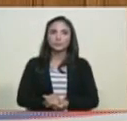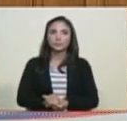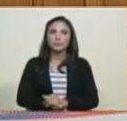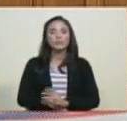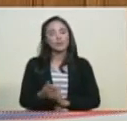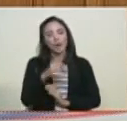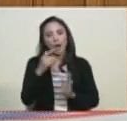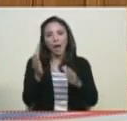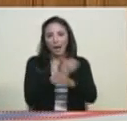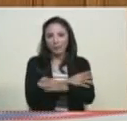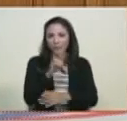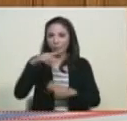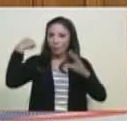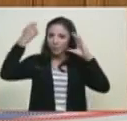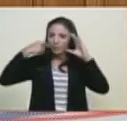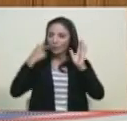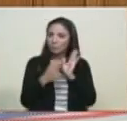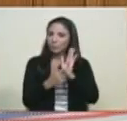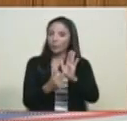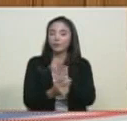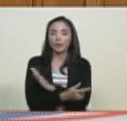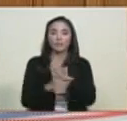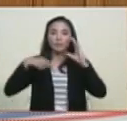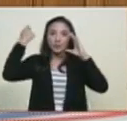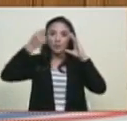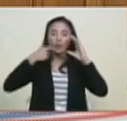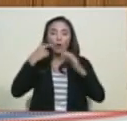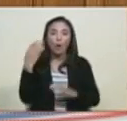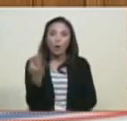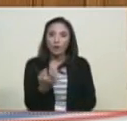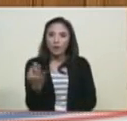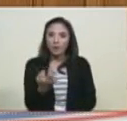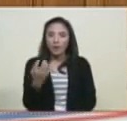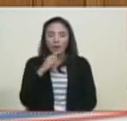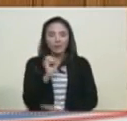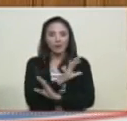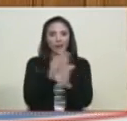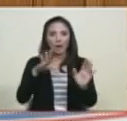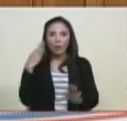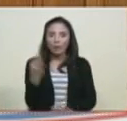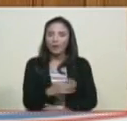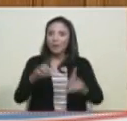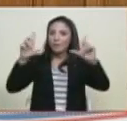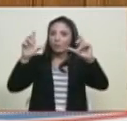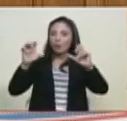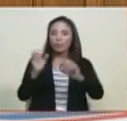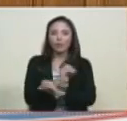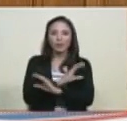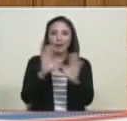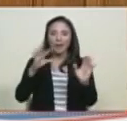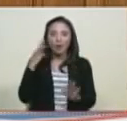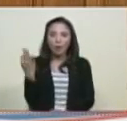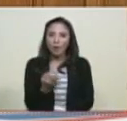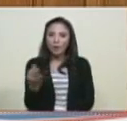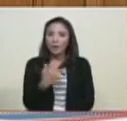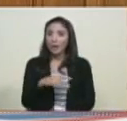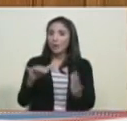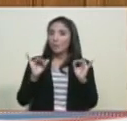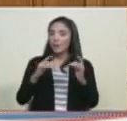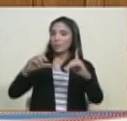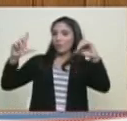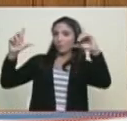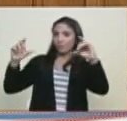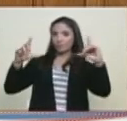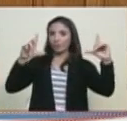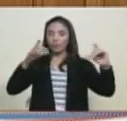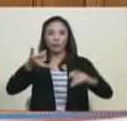que he compartido con ustedes hay fragmentos de videos originales, fotos originales, que ellos mismos se tomaron con